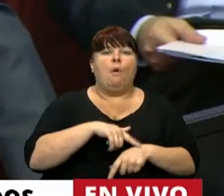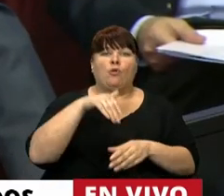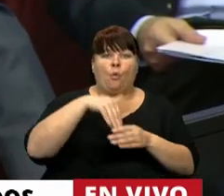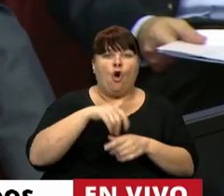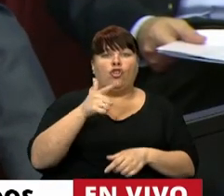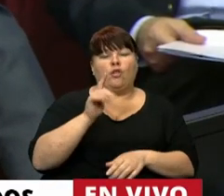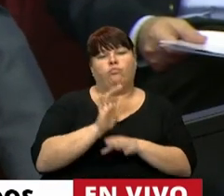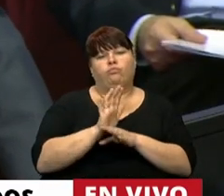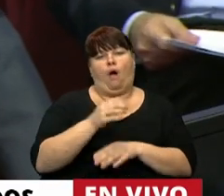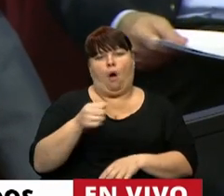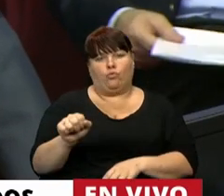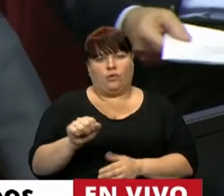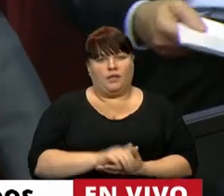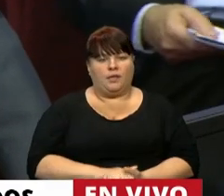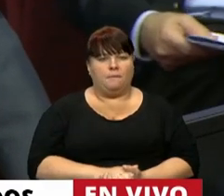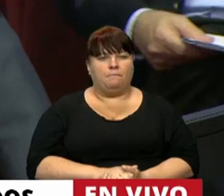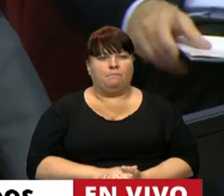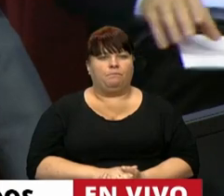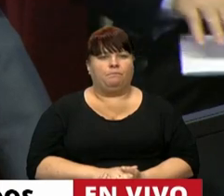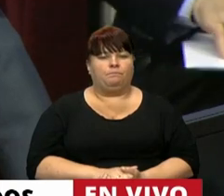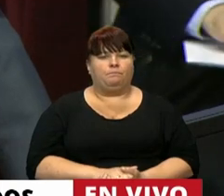Ausente a la hora de votar.